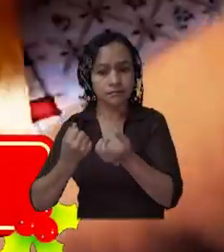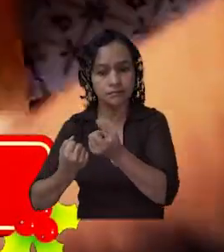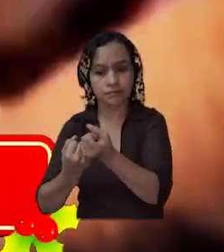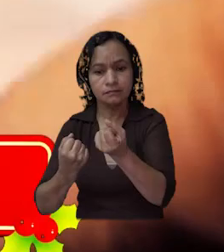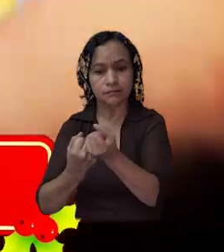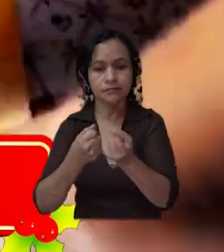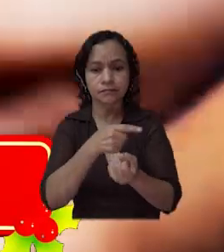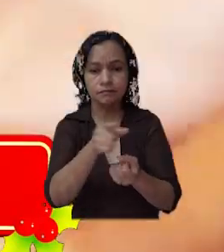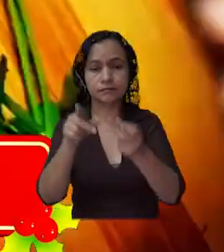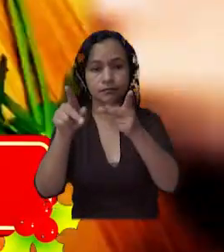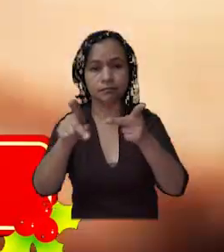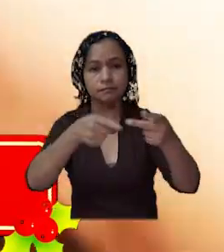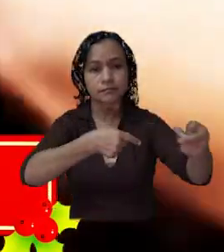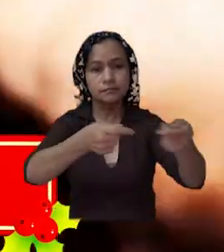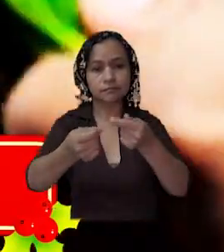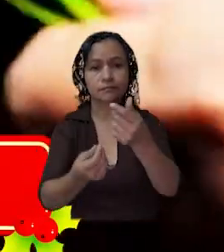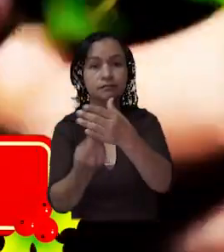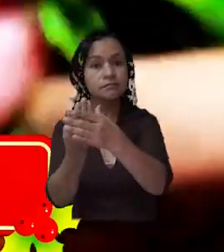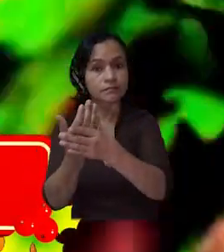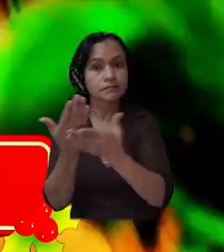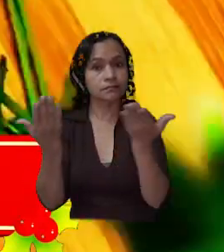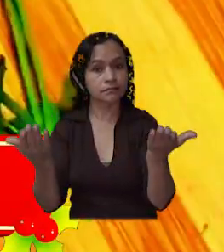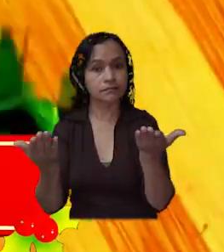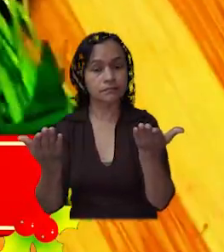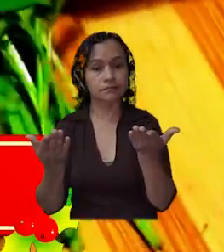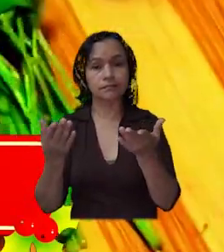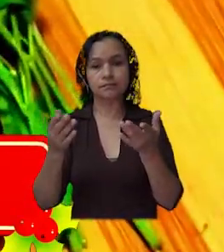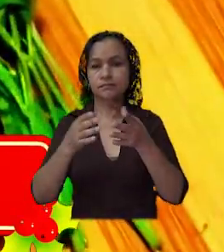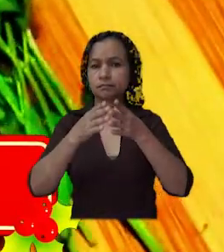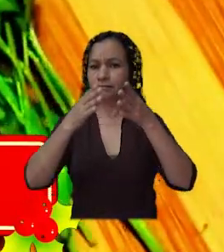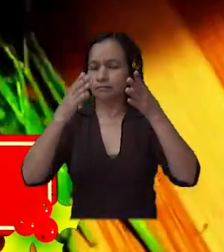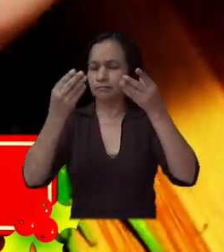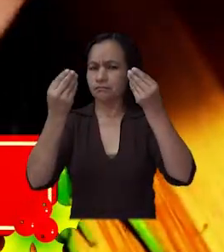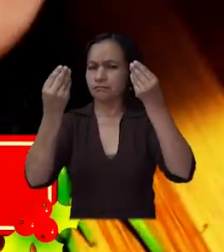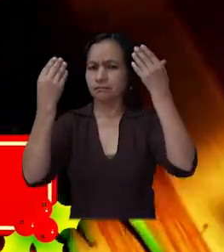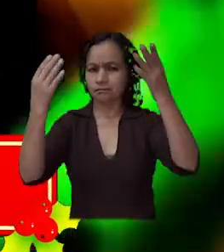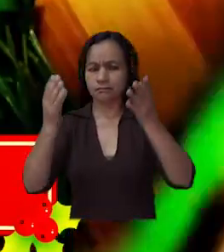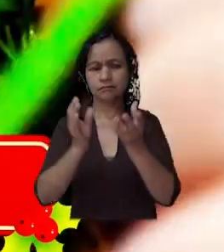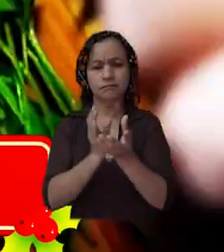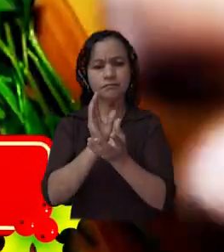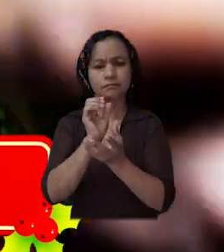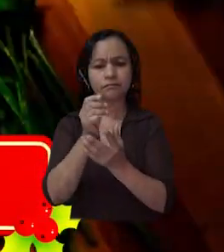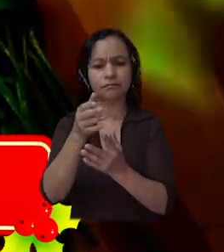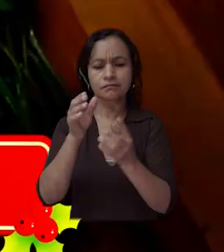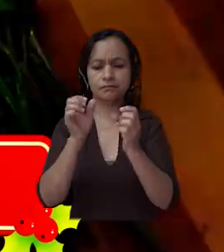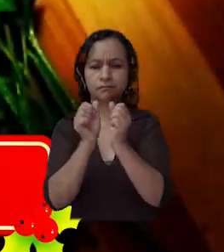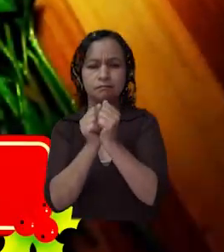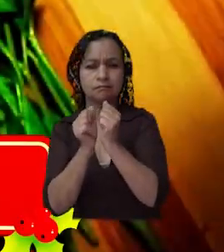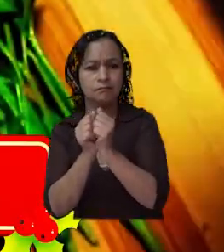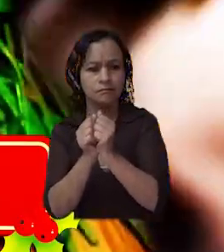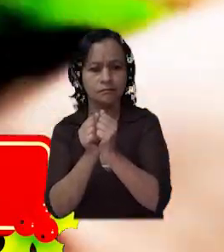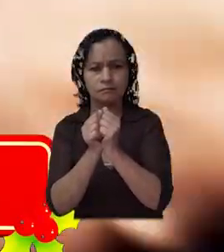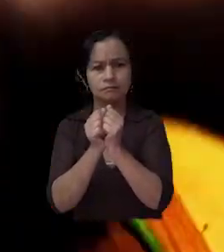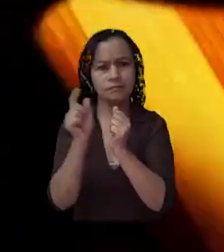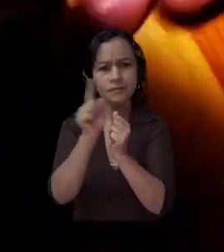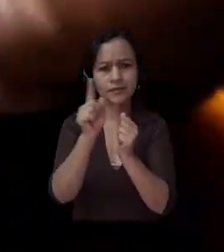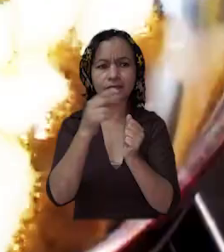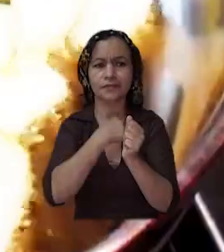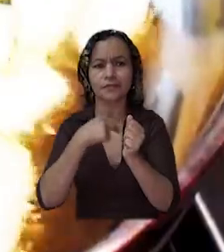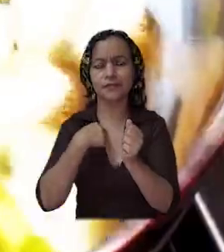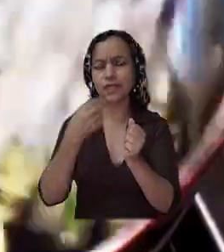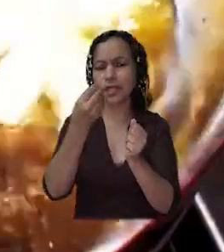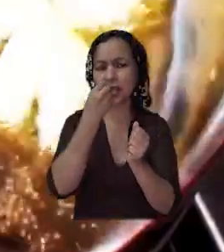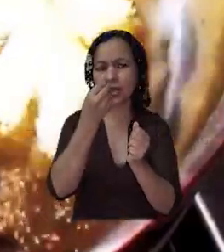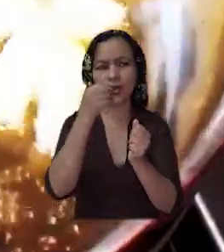apoyo al pequeño productor que no cultiva grandes cantidades de ayote, chayote, que estos se ponen en los